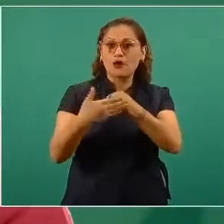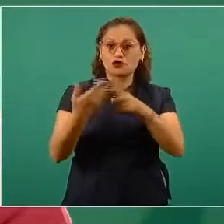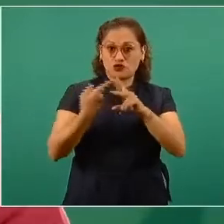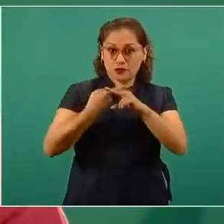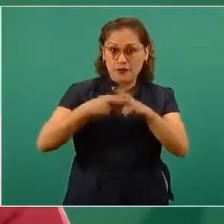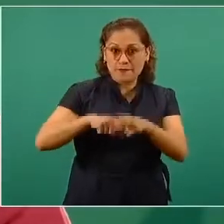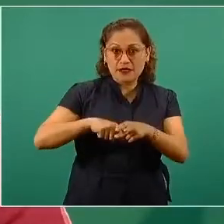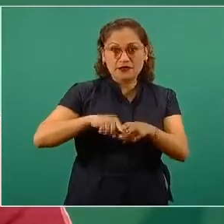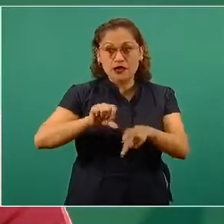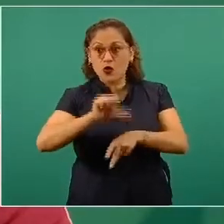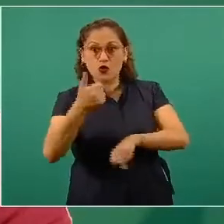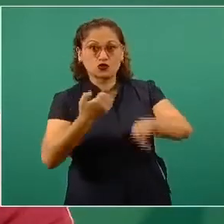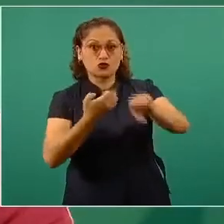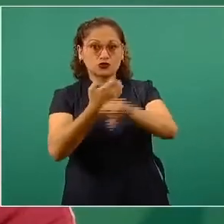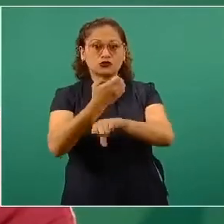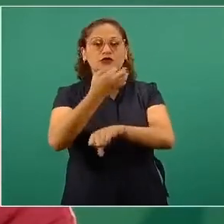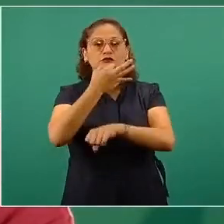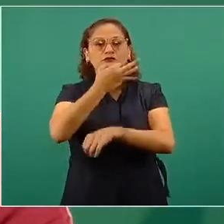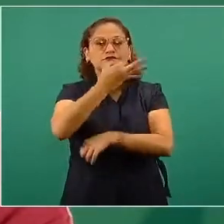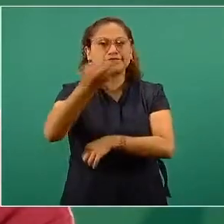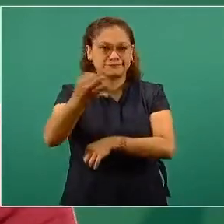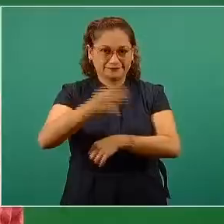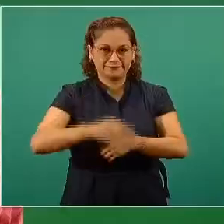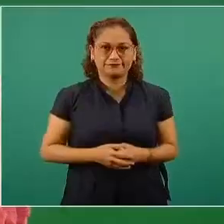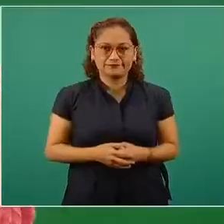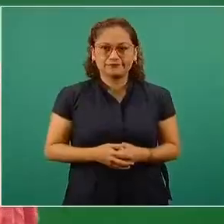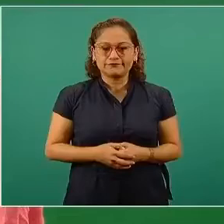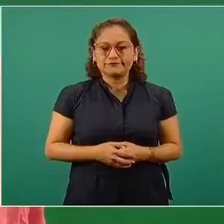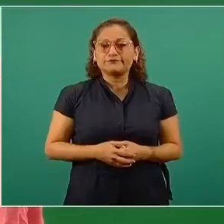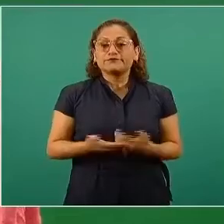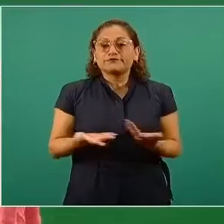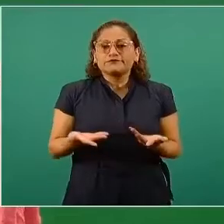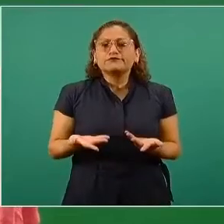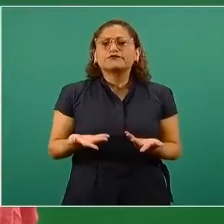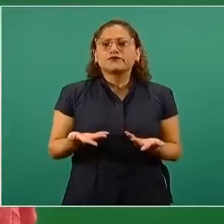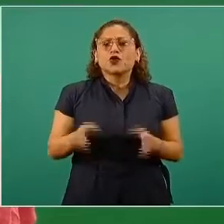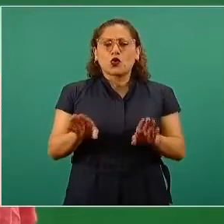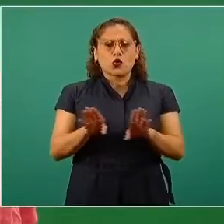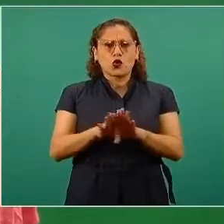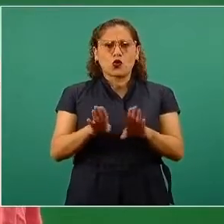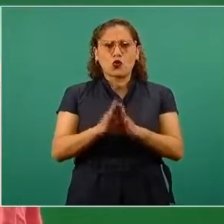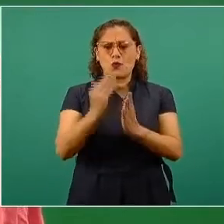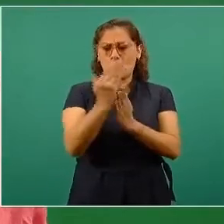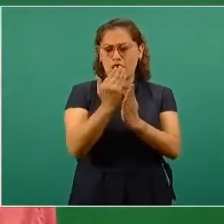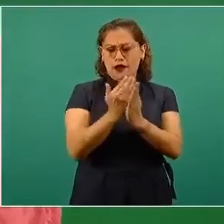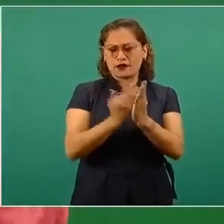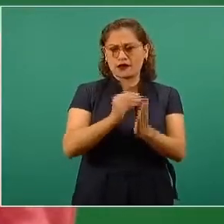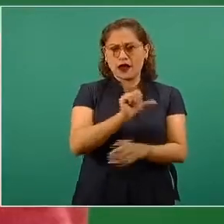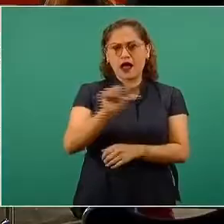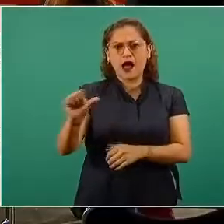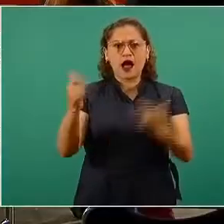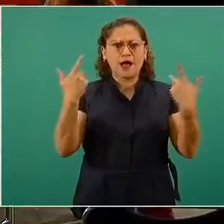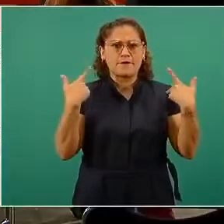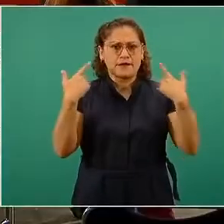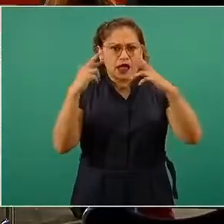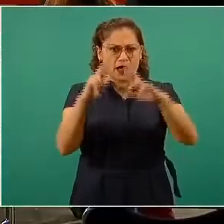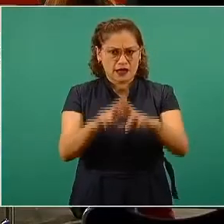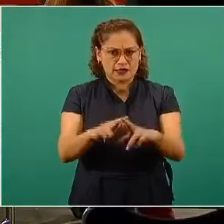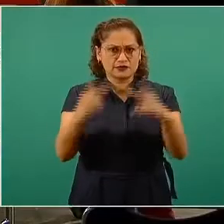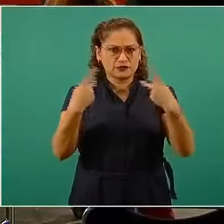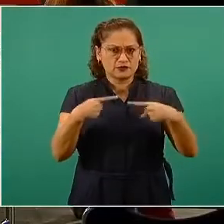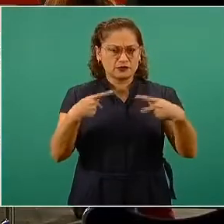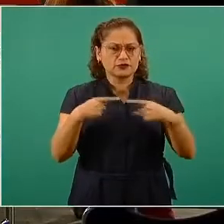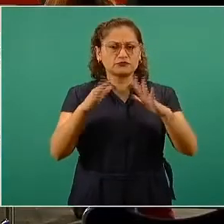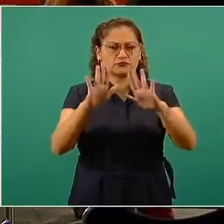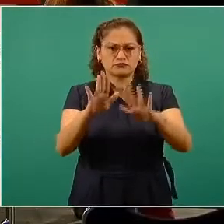de entidades federativas. Criterios para vacunar a personal educativo. Hay 2